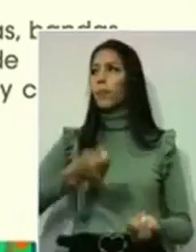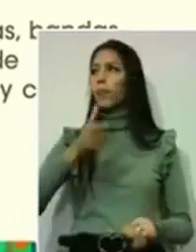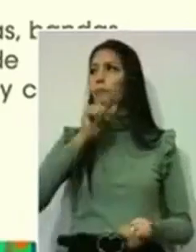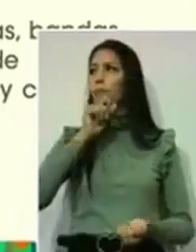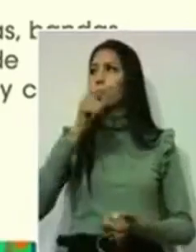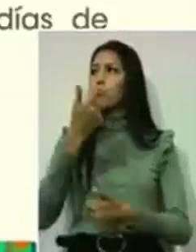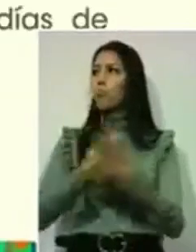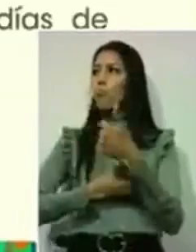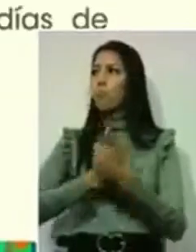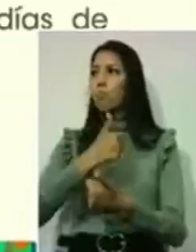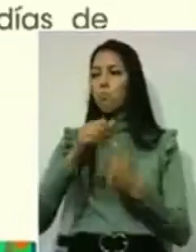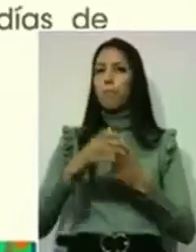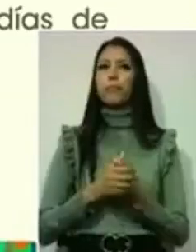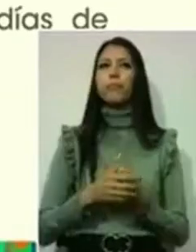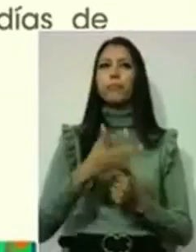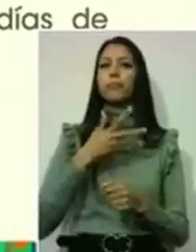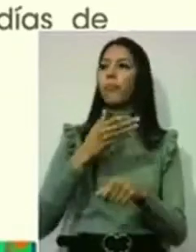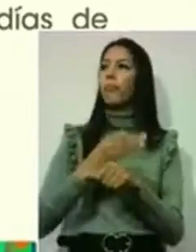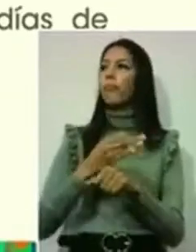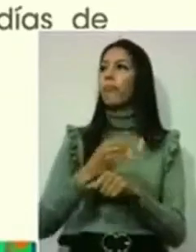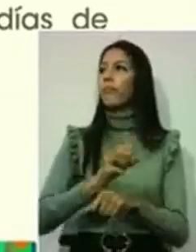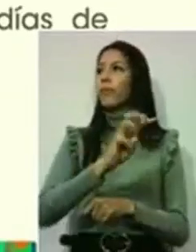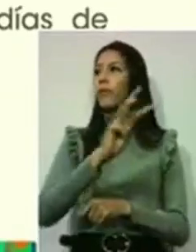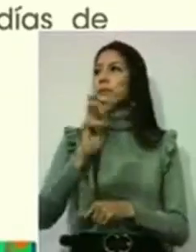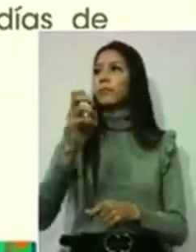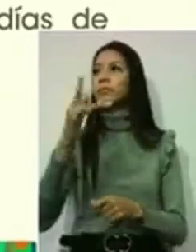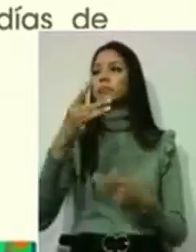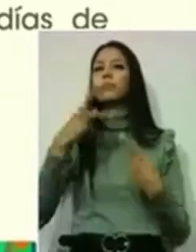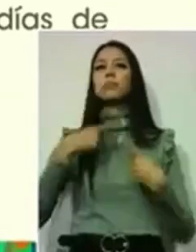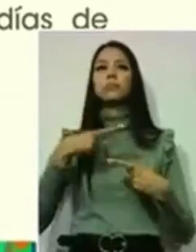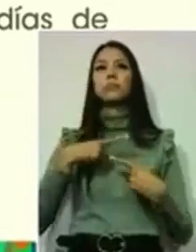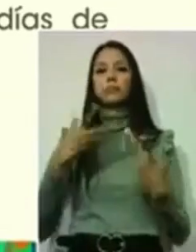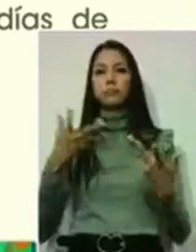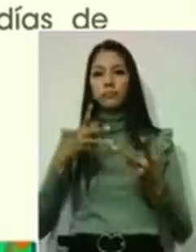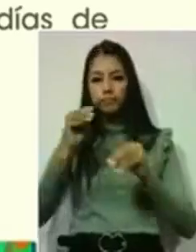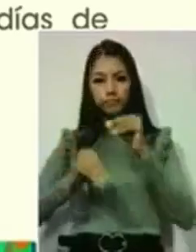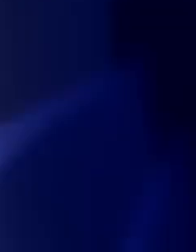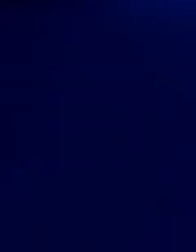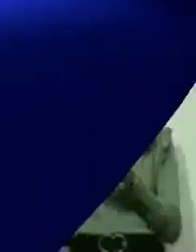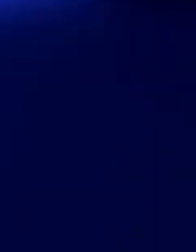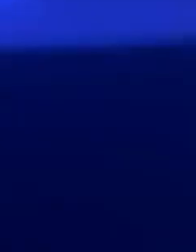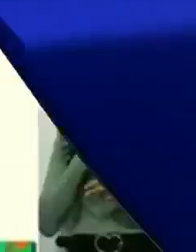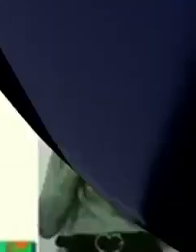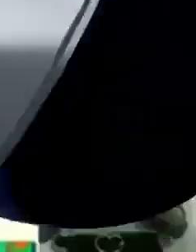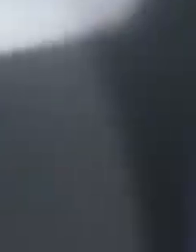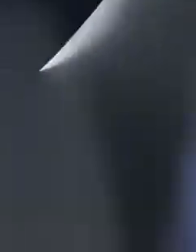tamborita y caballos bailadores. En Urbis TV Noticias, Aida Espinosa.